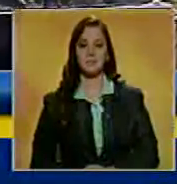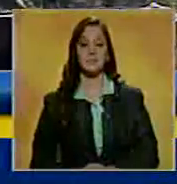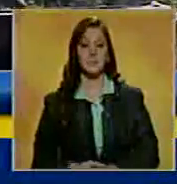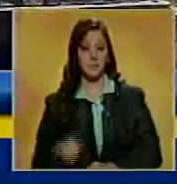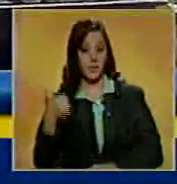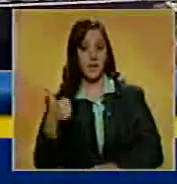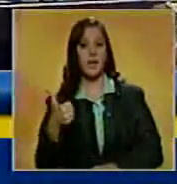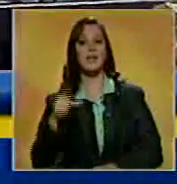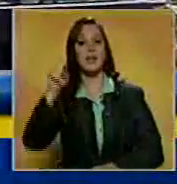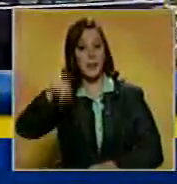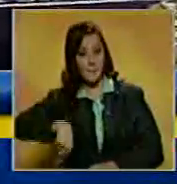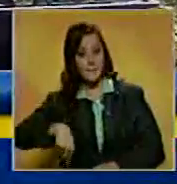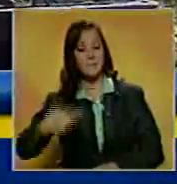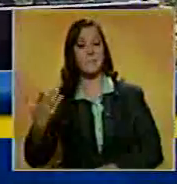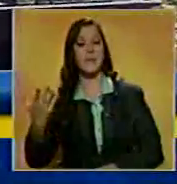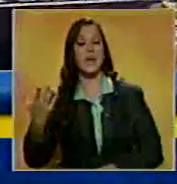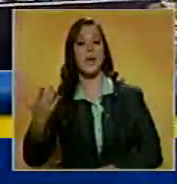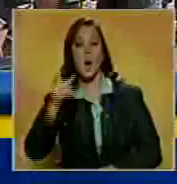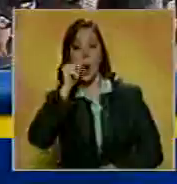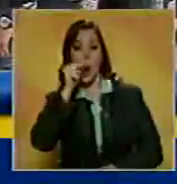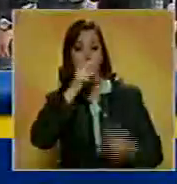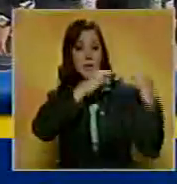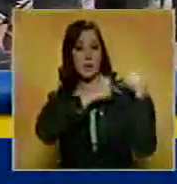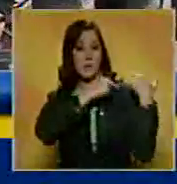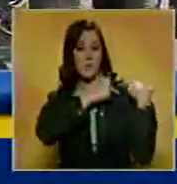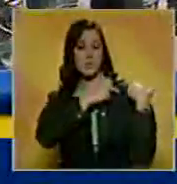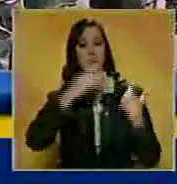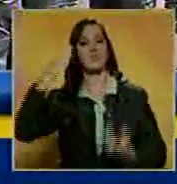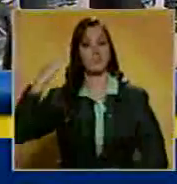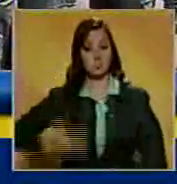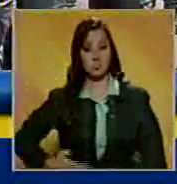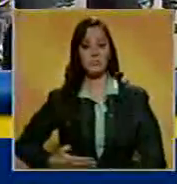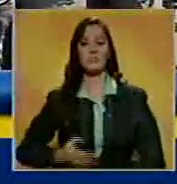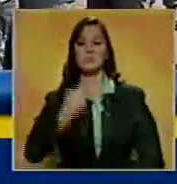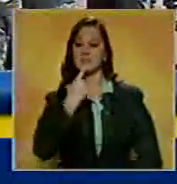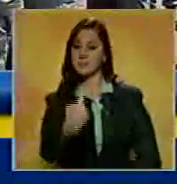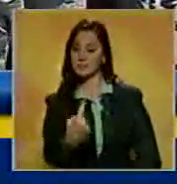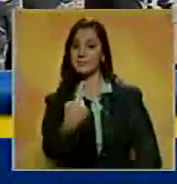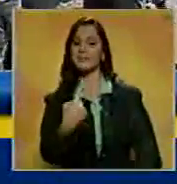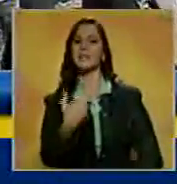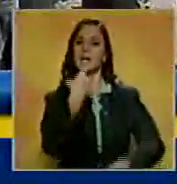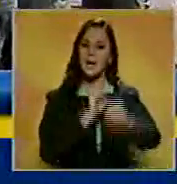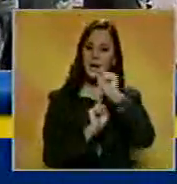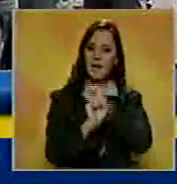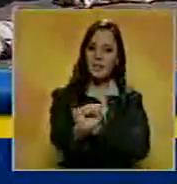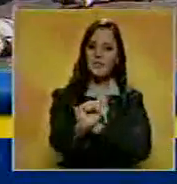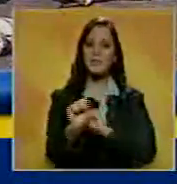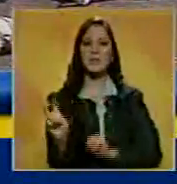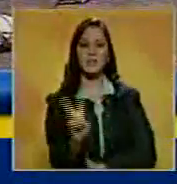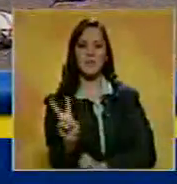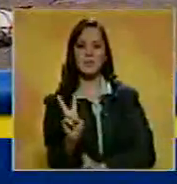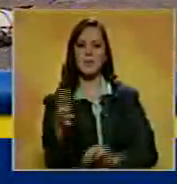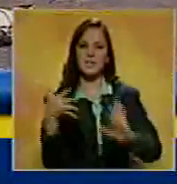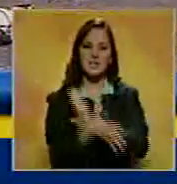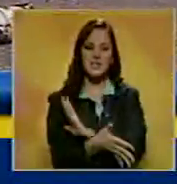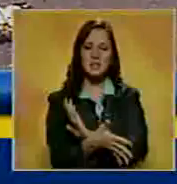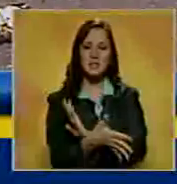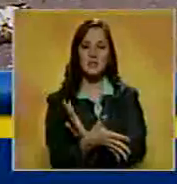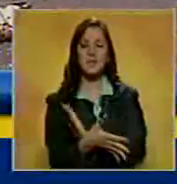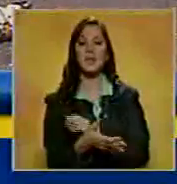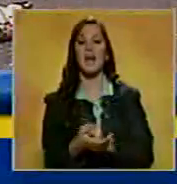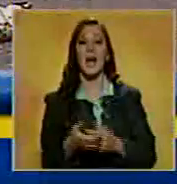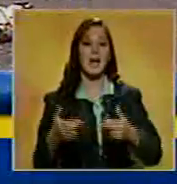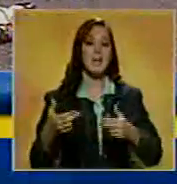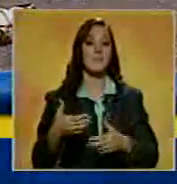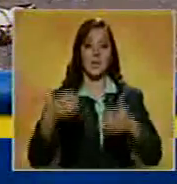El también comandante estratégico operacional señaló que la doctrina de la defensa de la nación se basa en principios de lucha